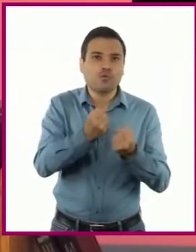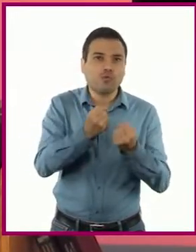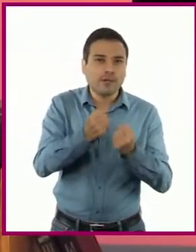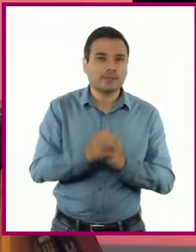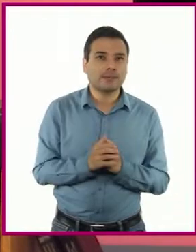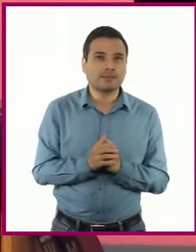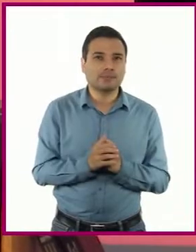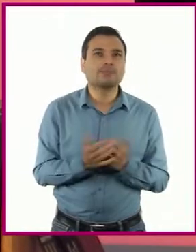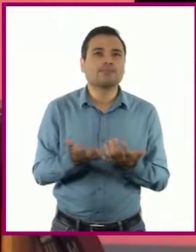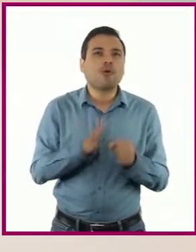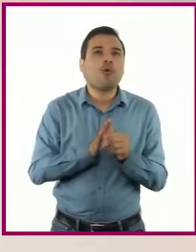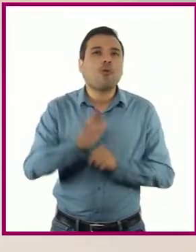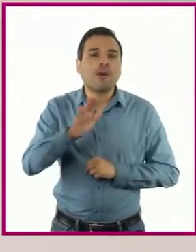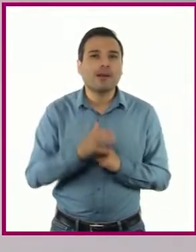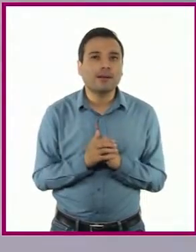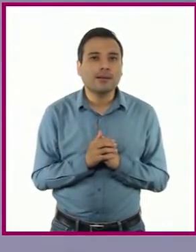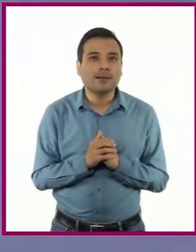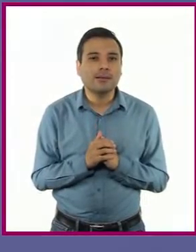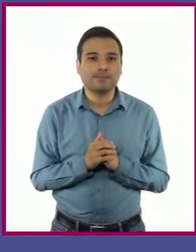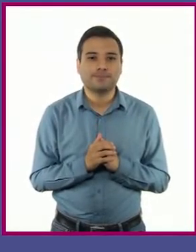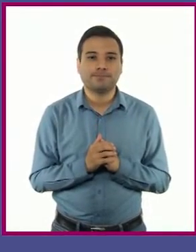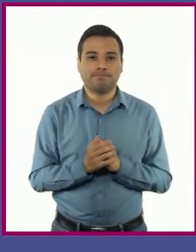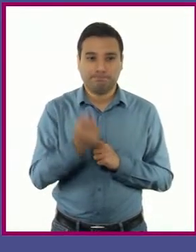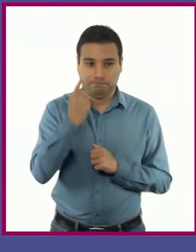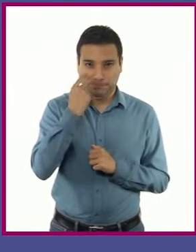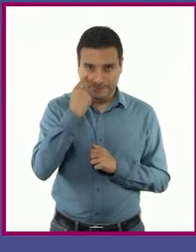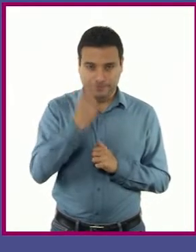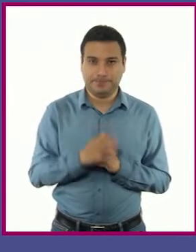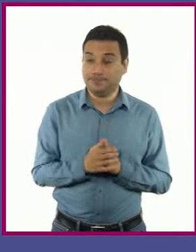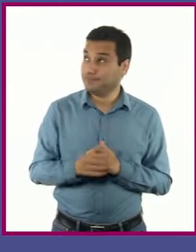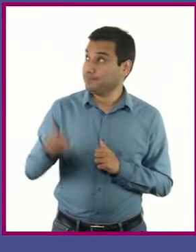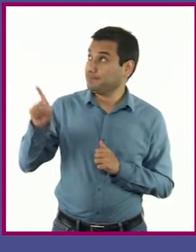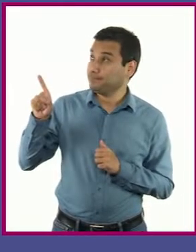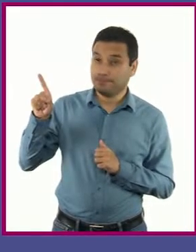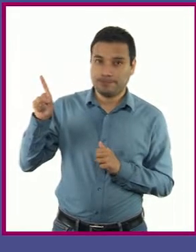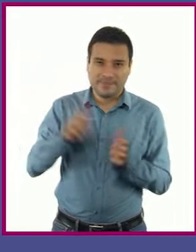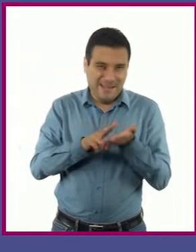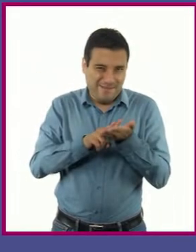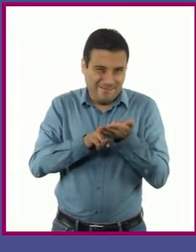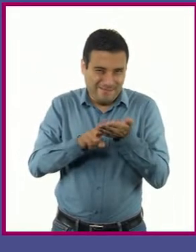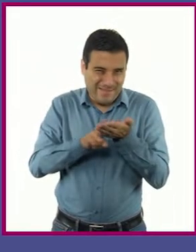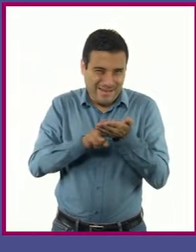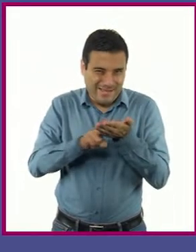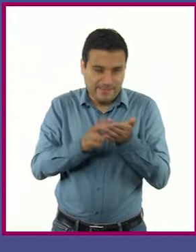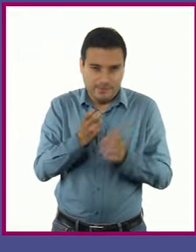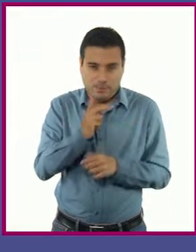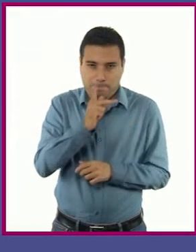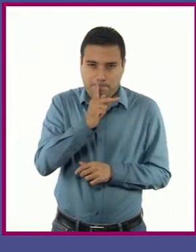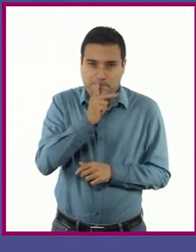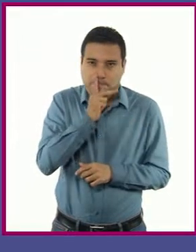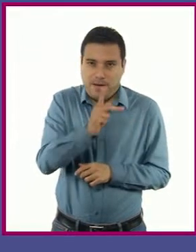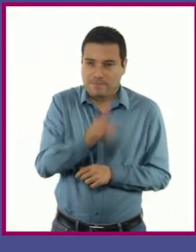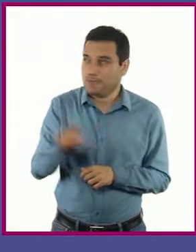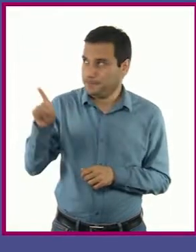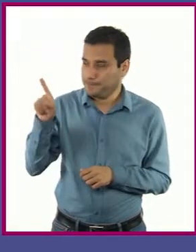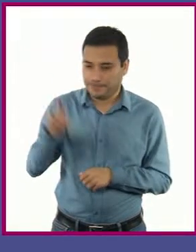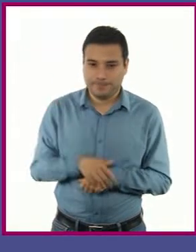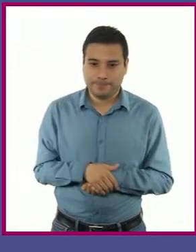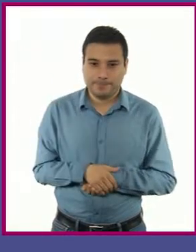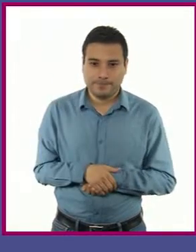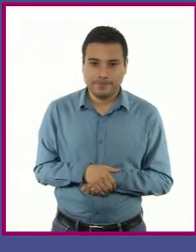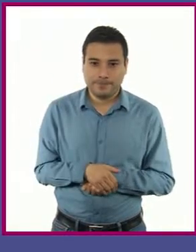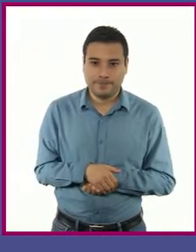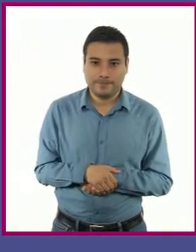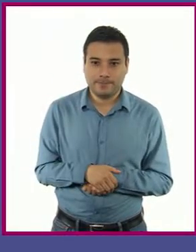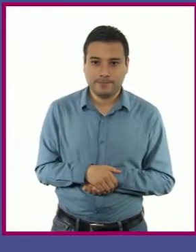Vamos a revisar. Hay, parece, lugar,